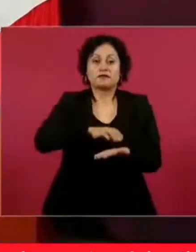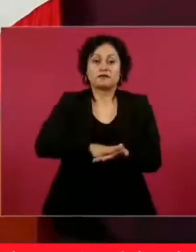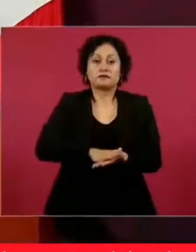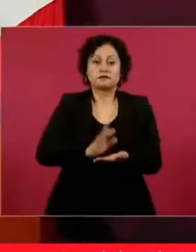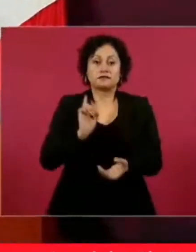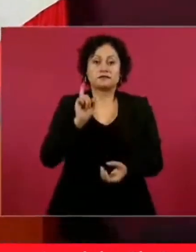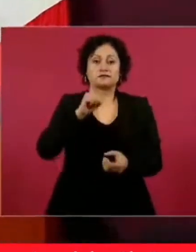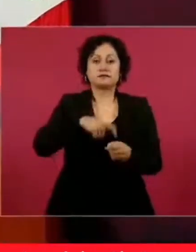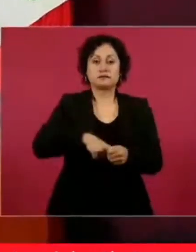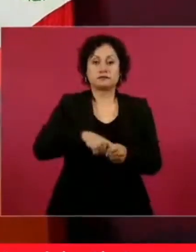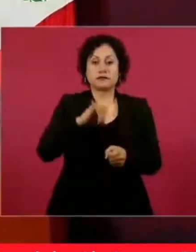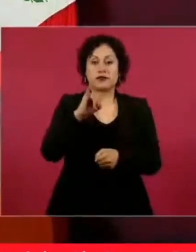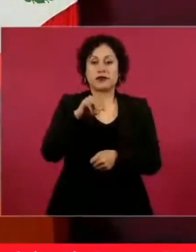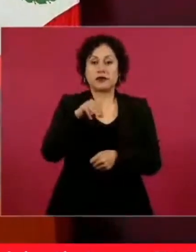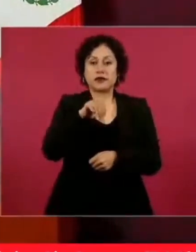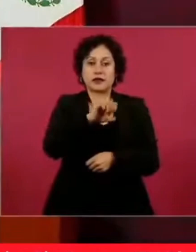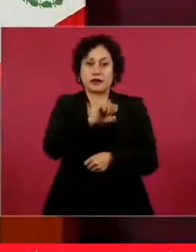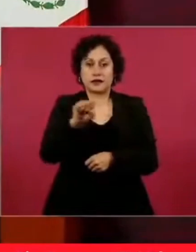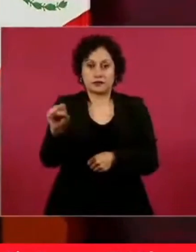de trabajadores,